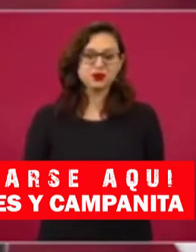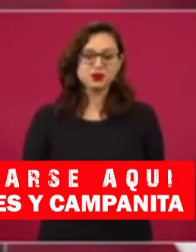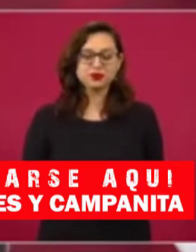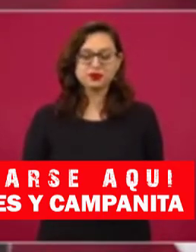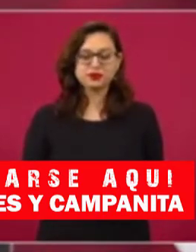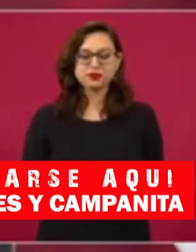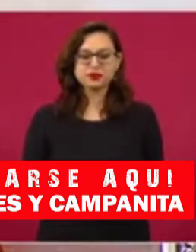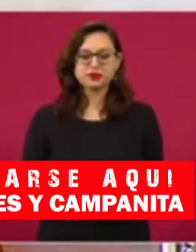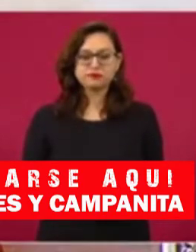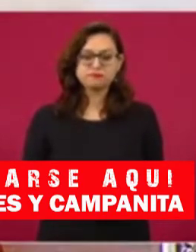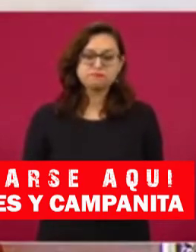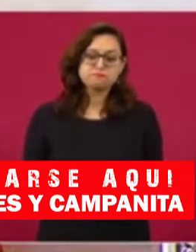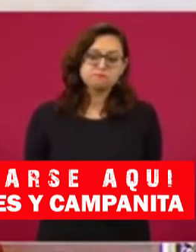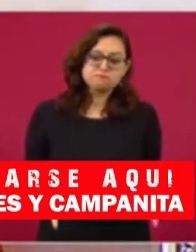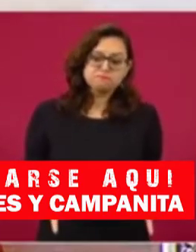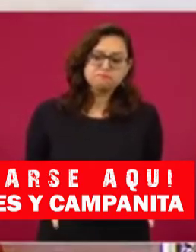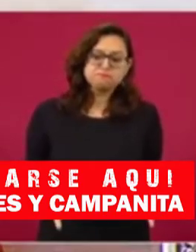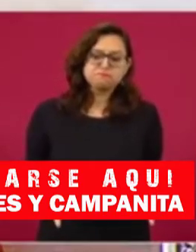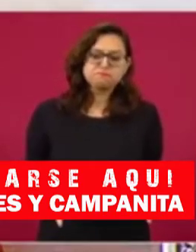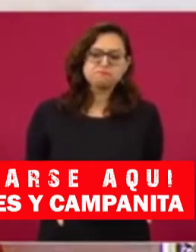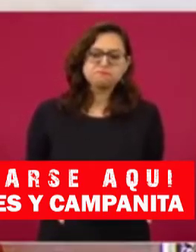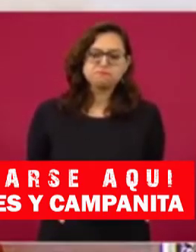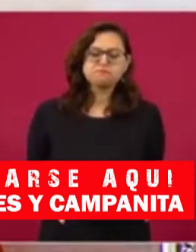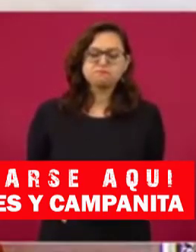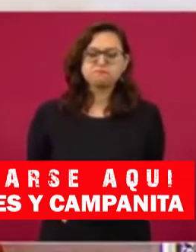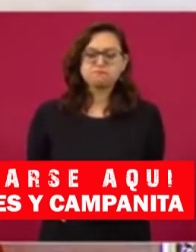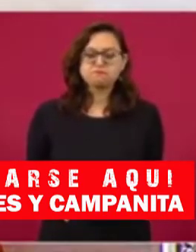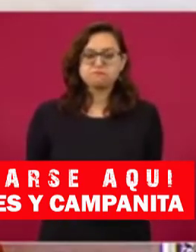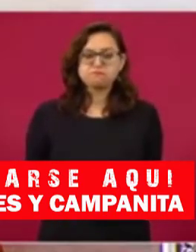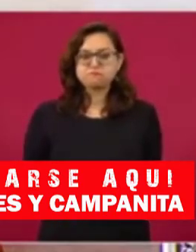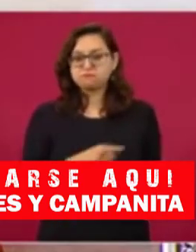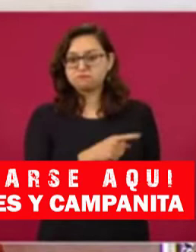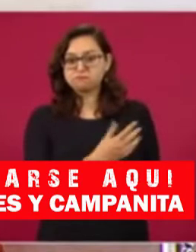Y pues lo que dijo,